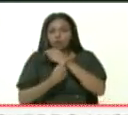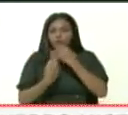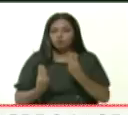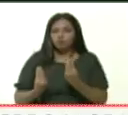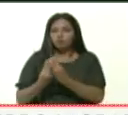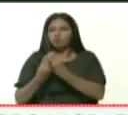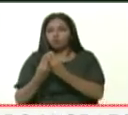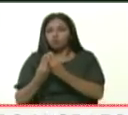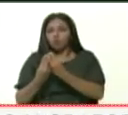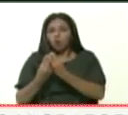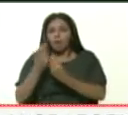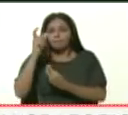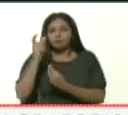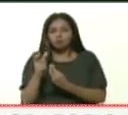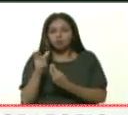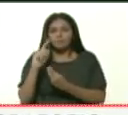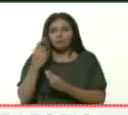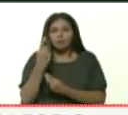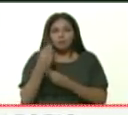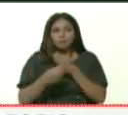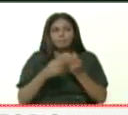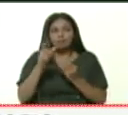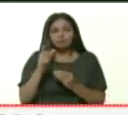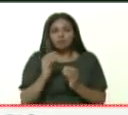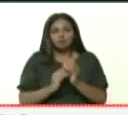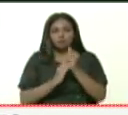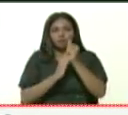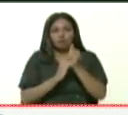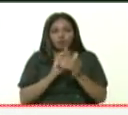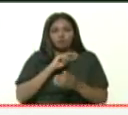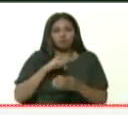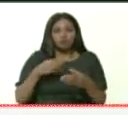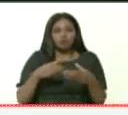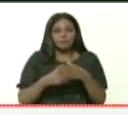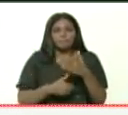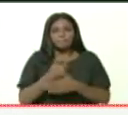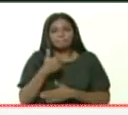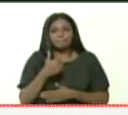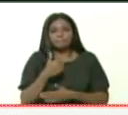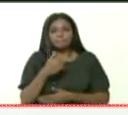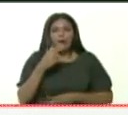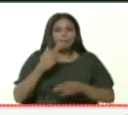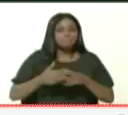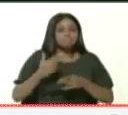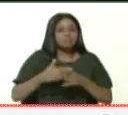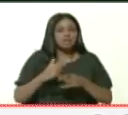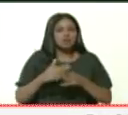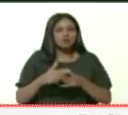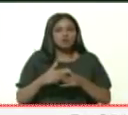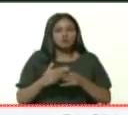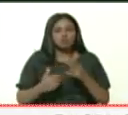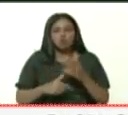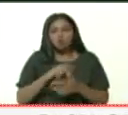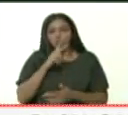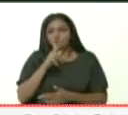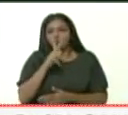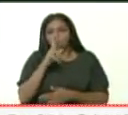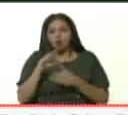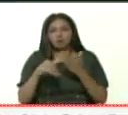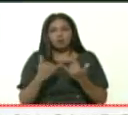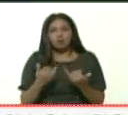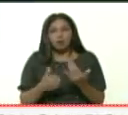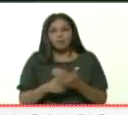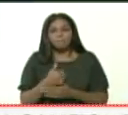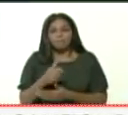Guaidó con los principales cabecillas de una de las más peligrosas, de las más tenebrosas y de las